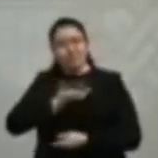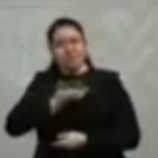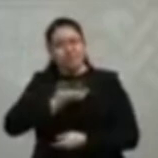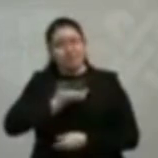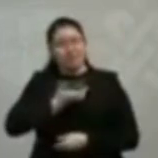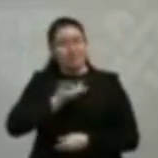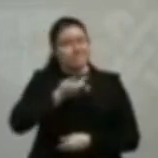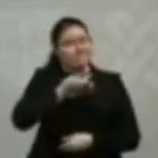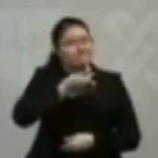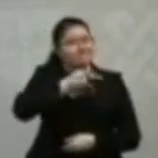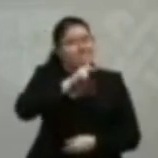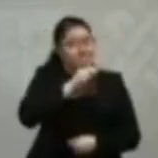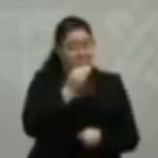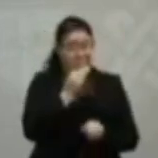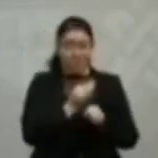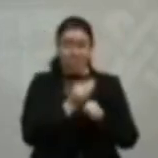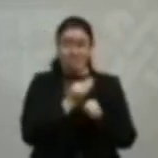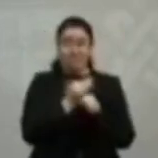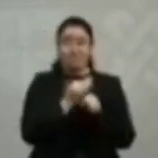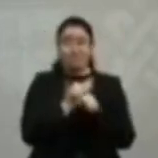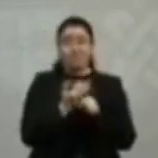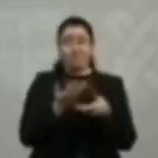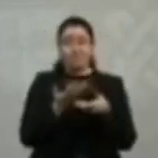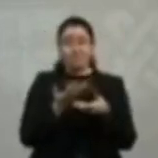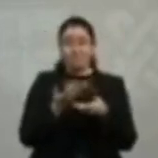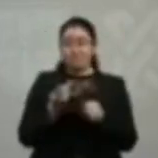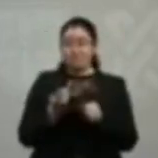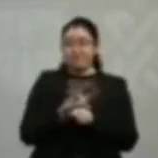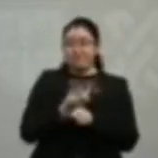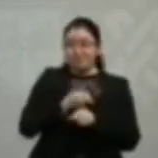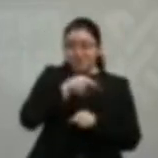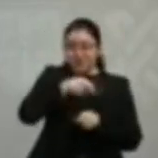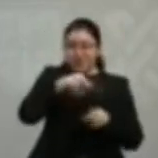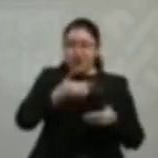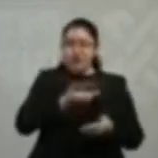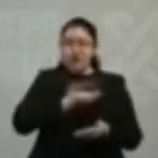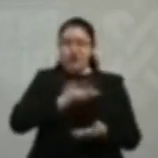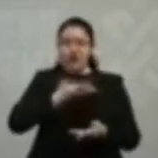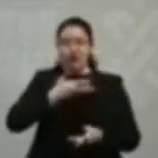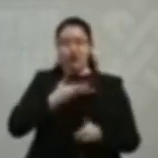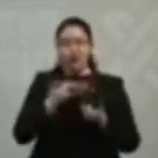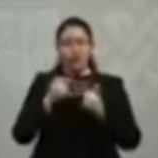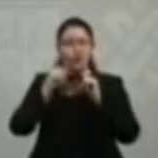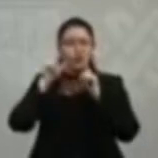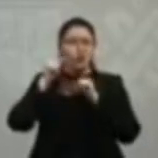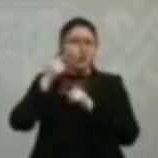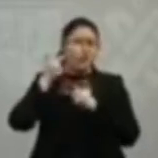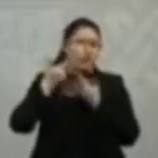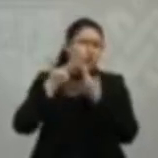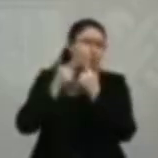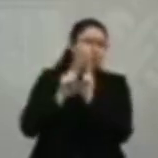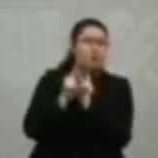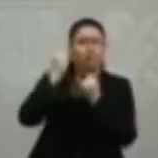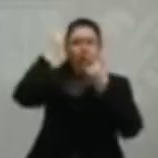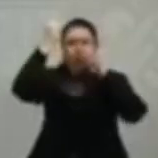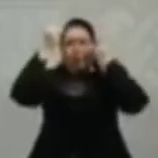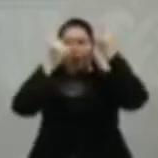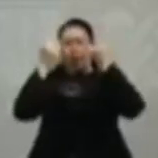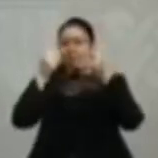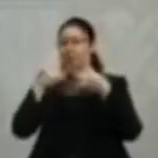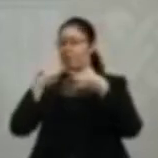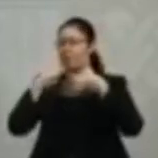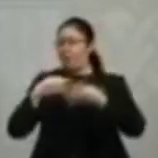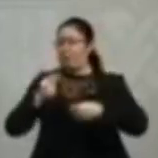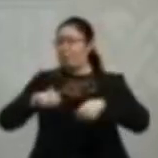Sin embargo, en este caso hay un plantón de un grupo de ideas muy conservadoras.